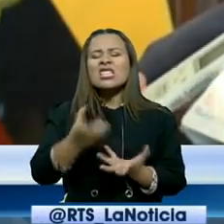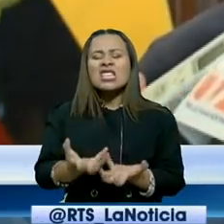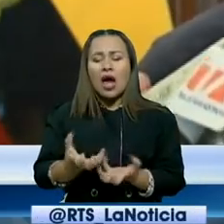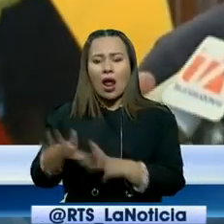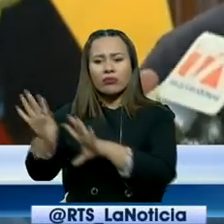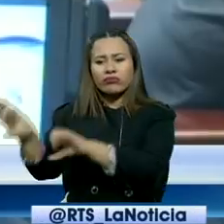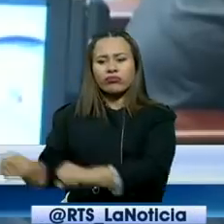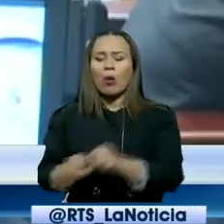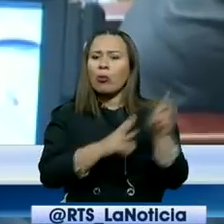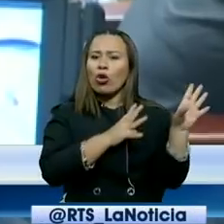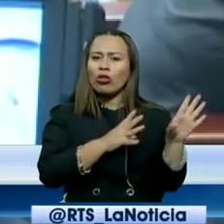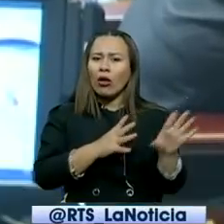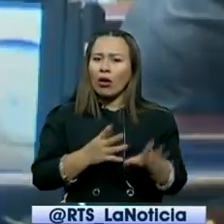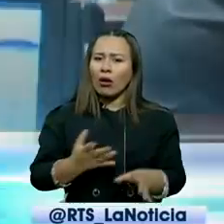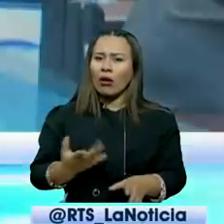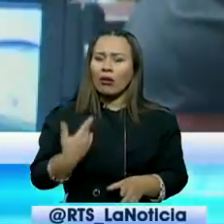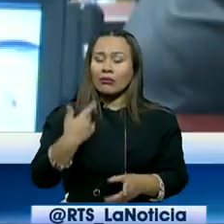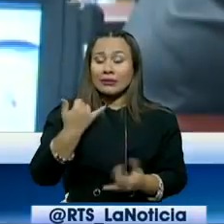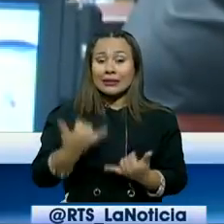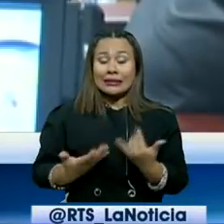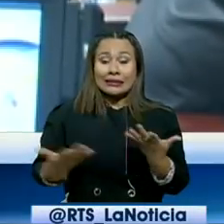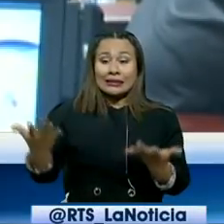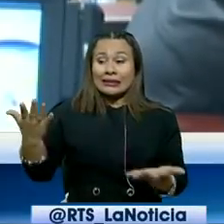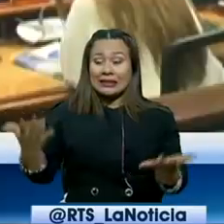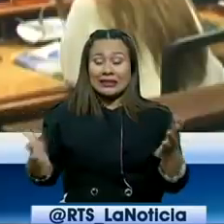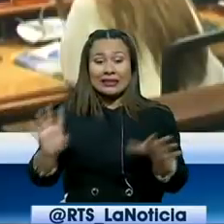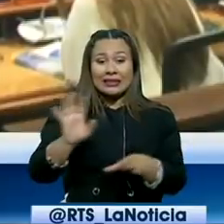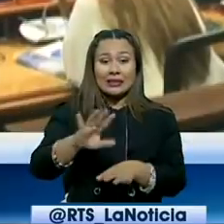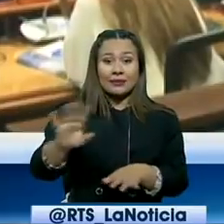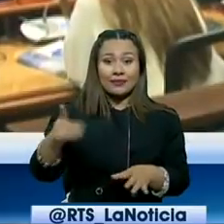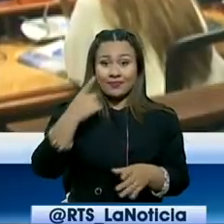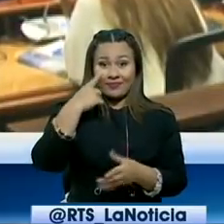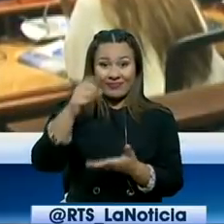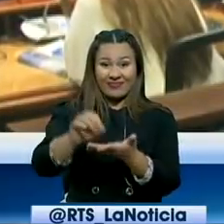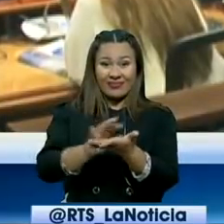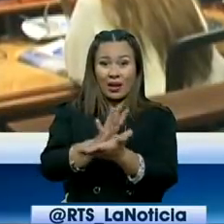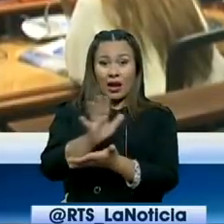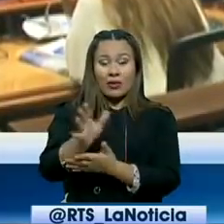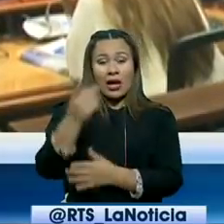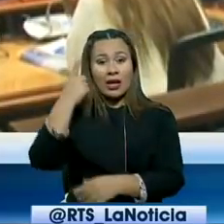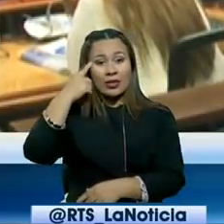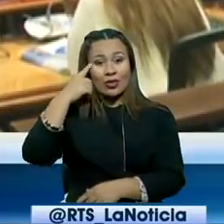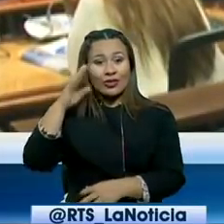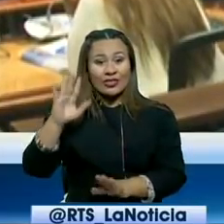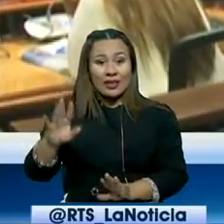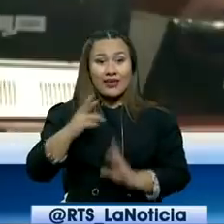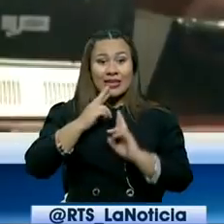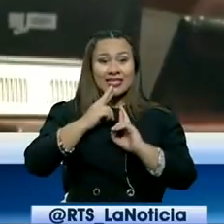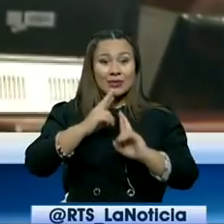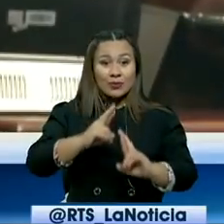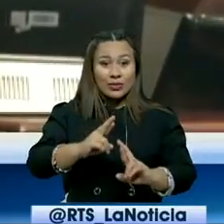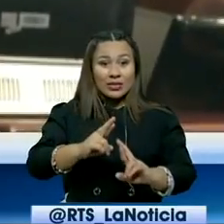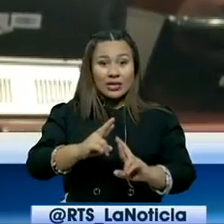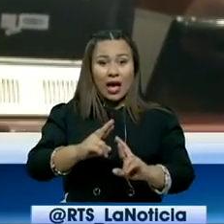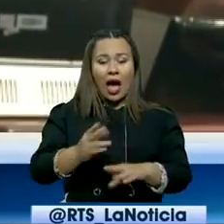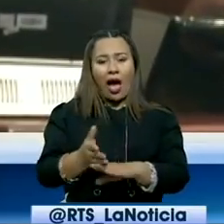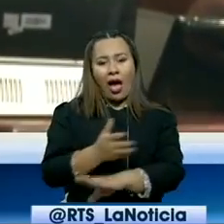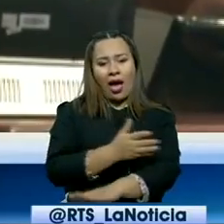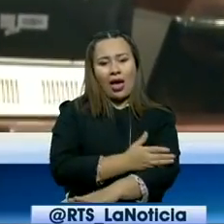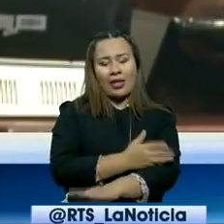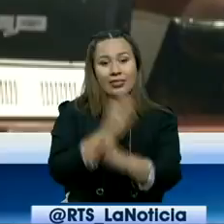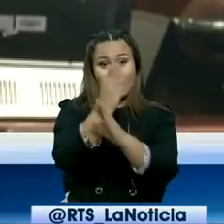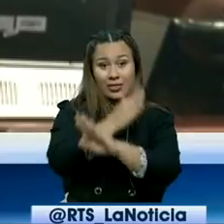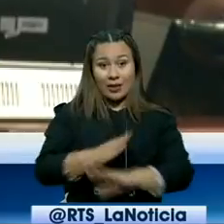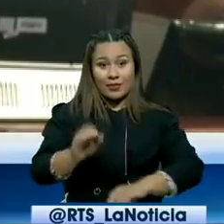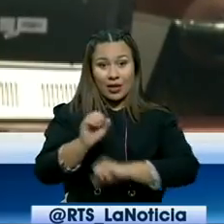de su cargo. Tal como están las cosas y al paso que va la legislatura, es imposible que se obtenga un resultado de este enjuiciamiento antes de terminar el